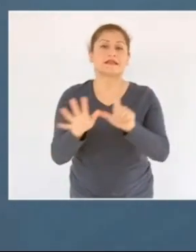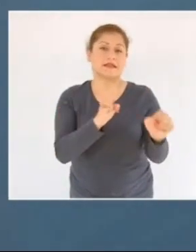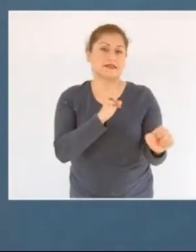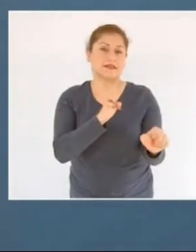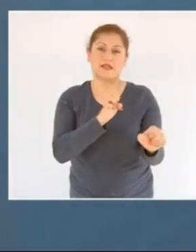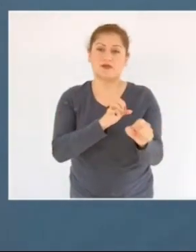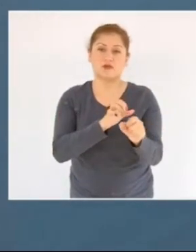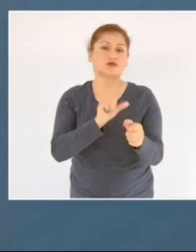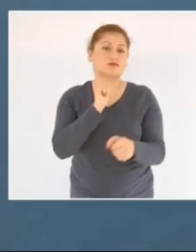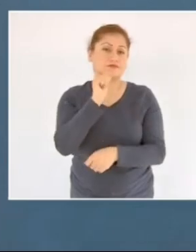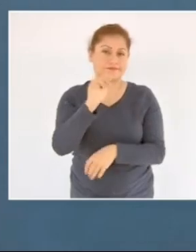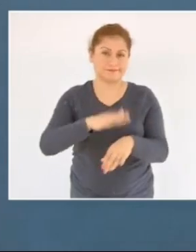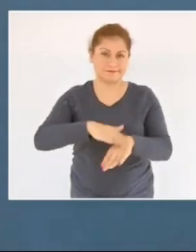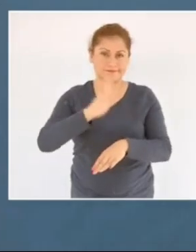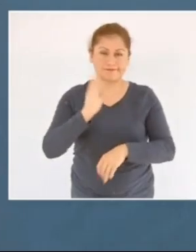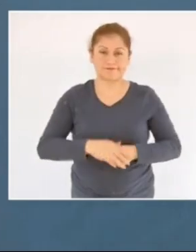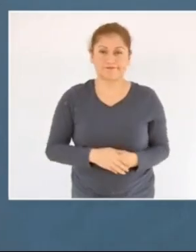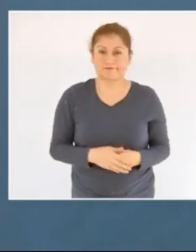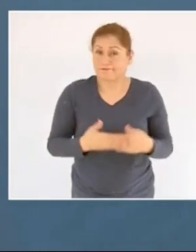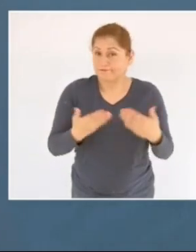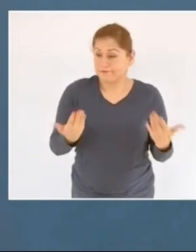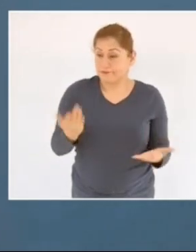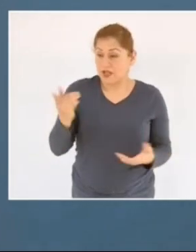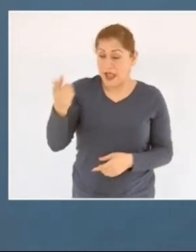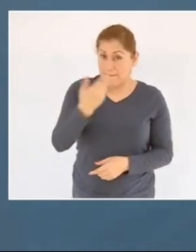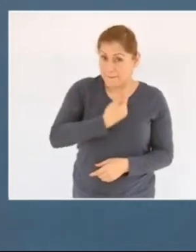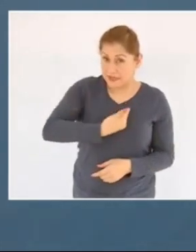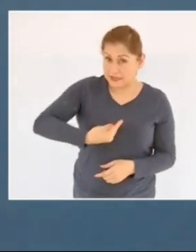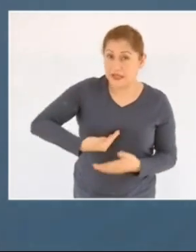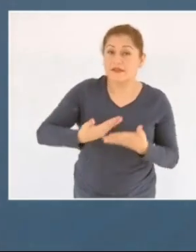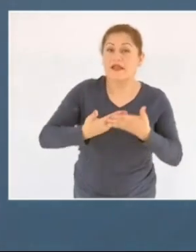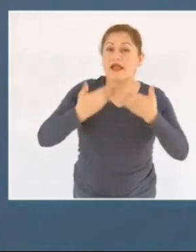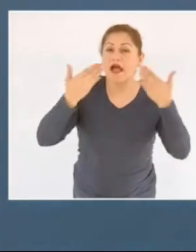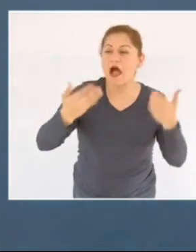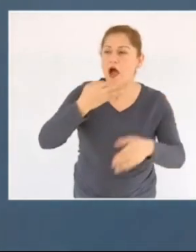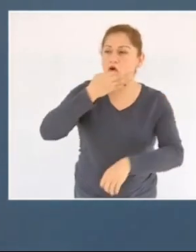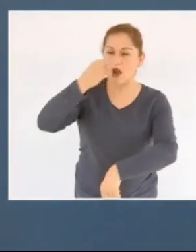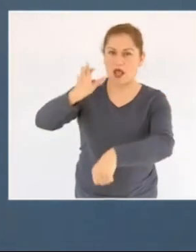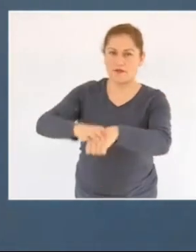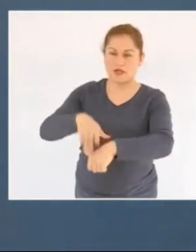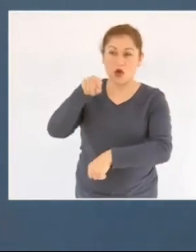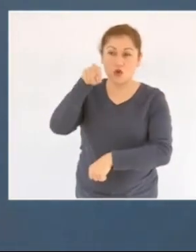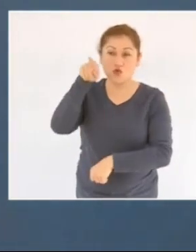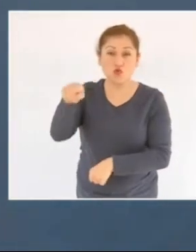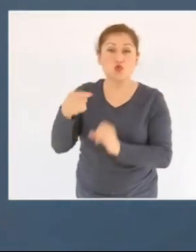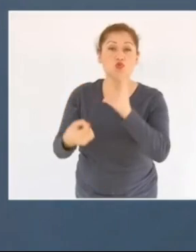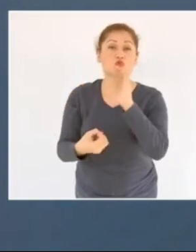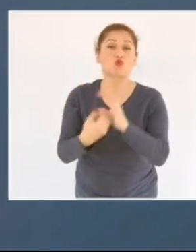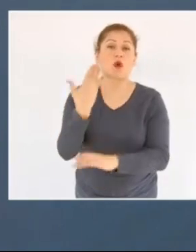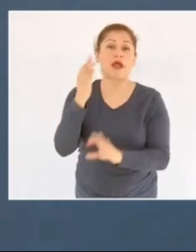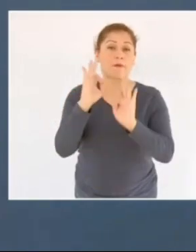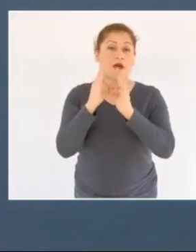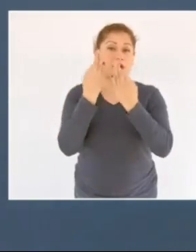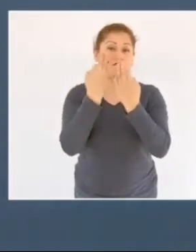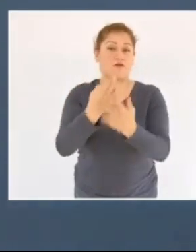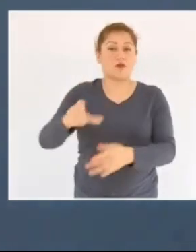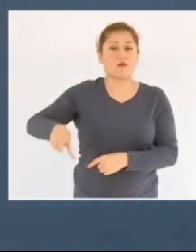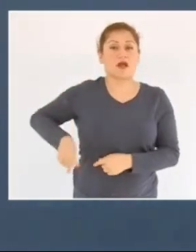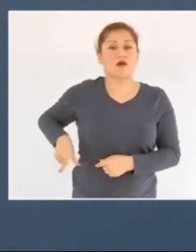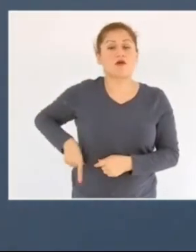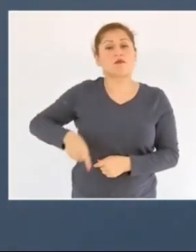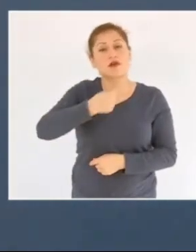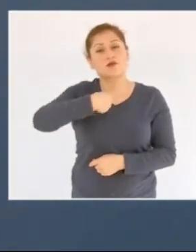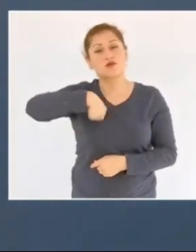Señor presidente, nos enorgullece informarle que en su gobierno no solo hemos restituido el volumen